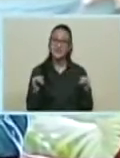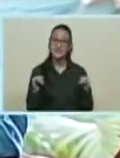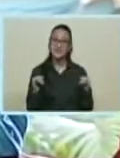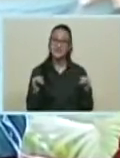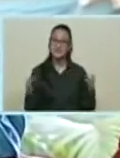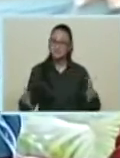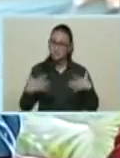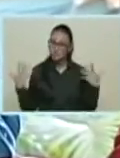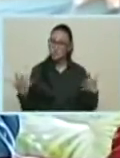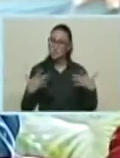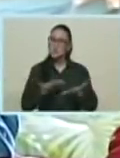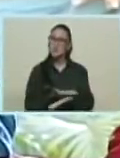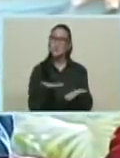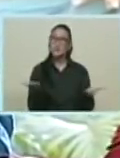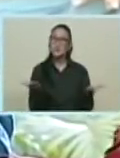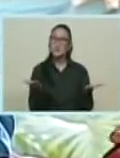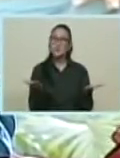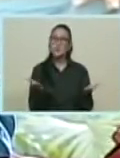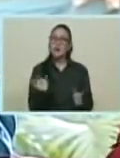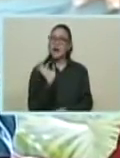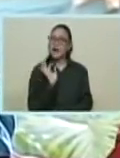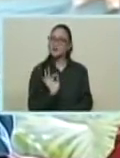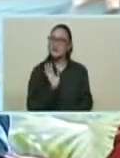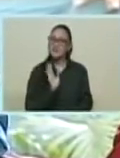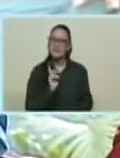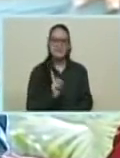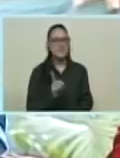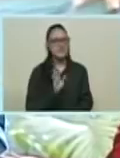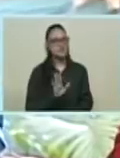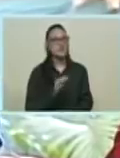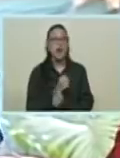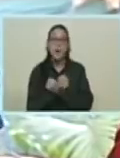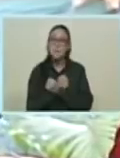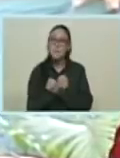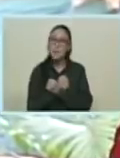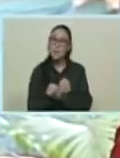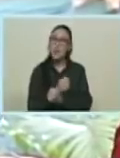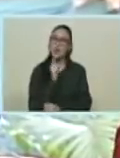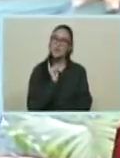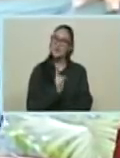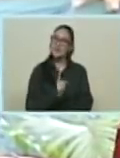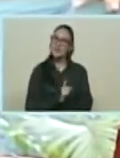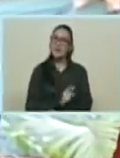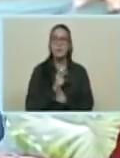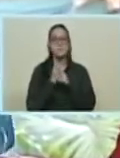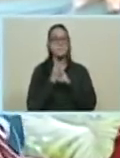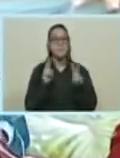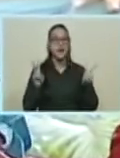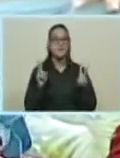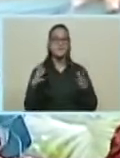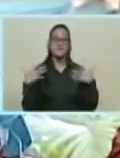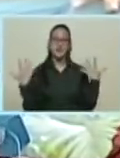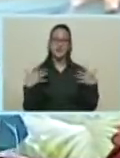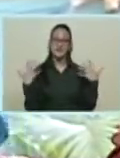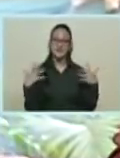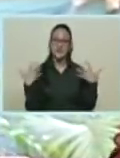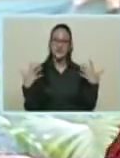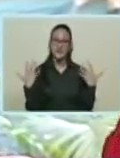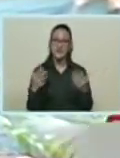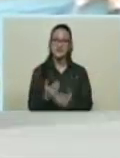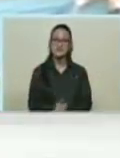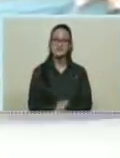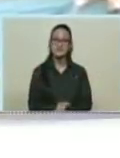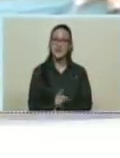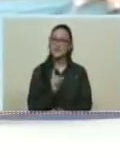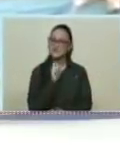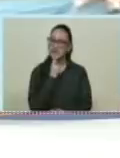La clave perfecta. Amor, paz y felicidad. Esa es la